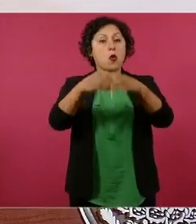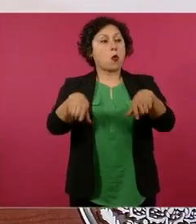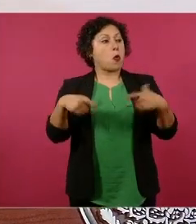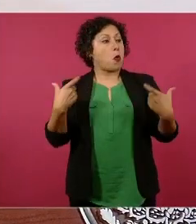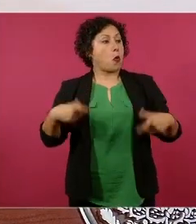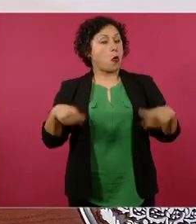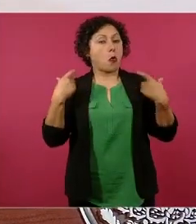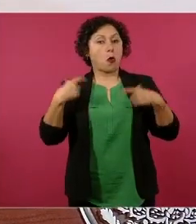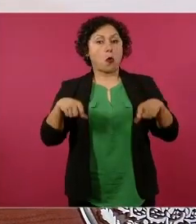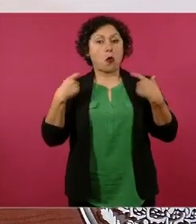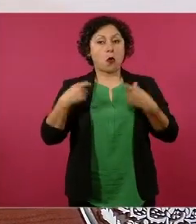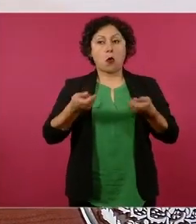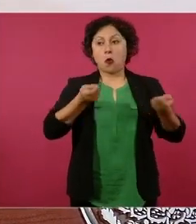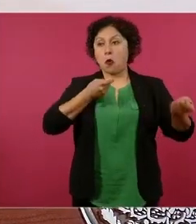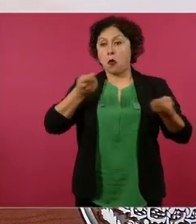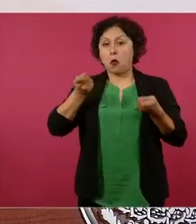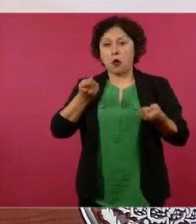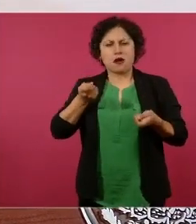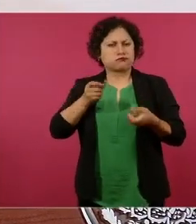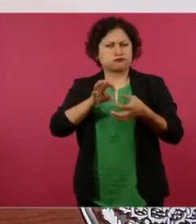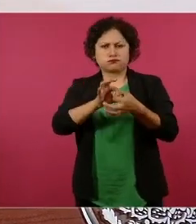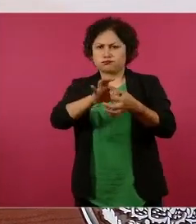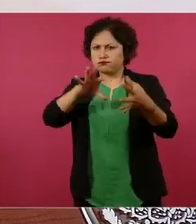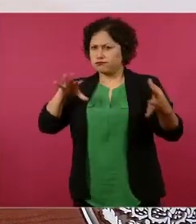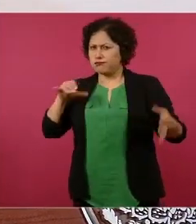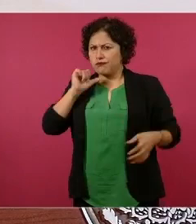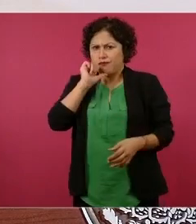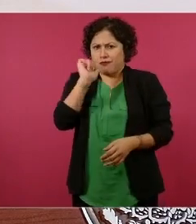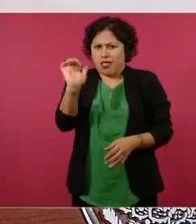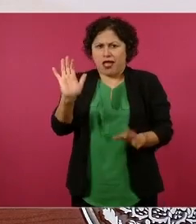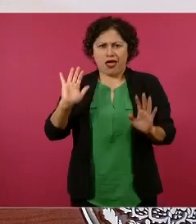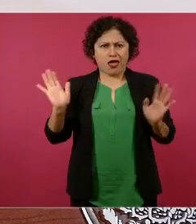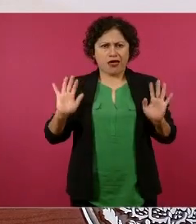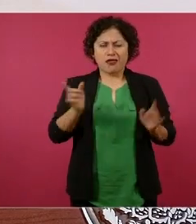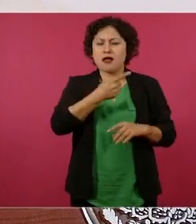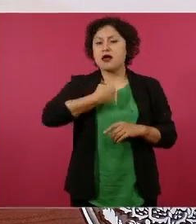Somos distintos y les ayudamos mucho